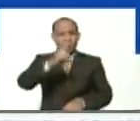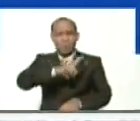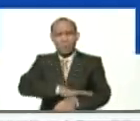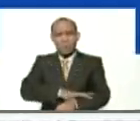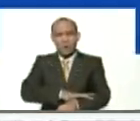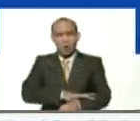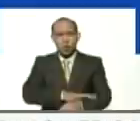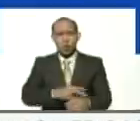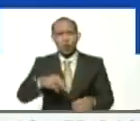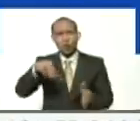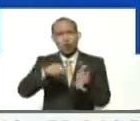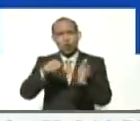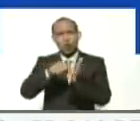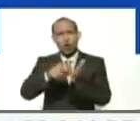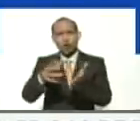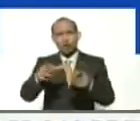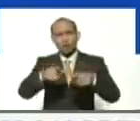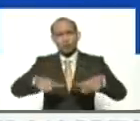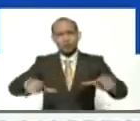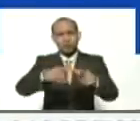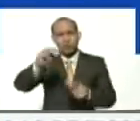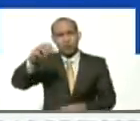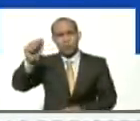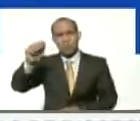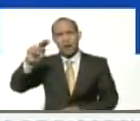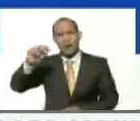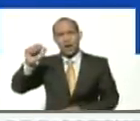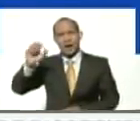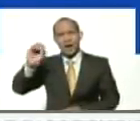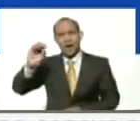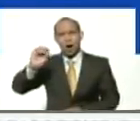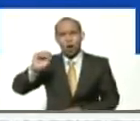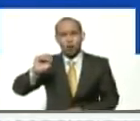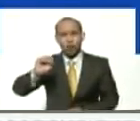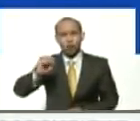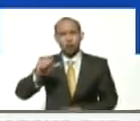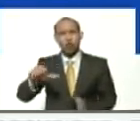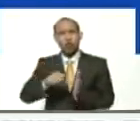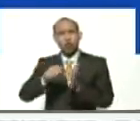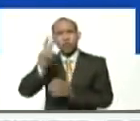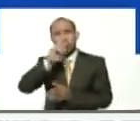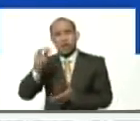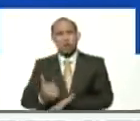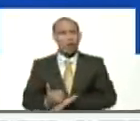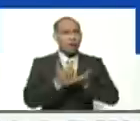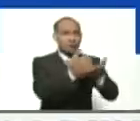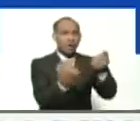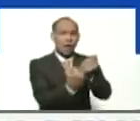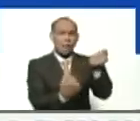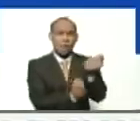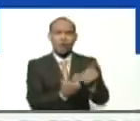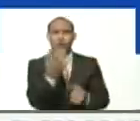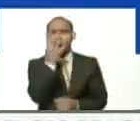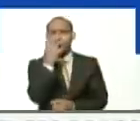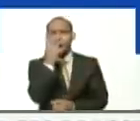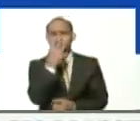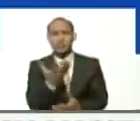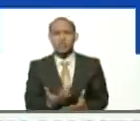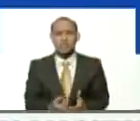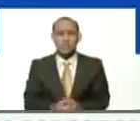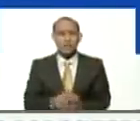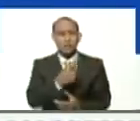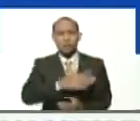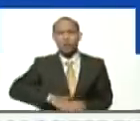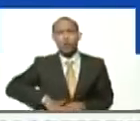en la región de emanados donde la mano solidaria de venezuela llegó para apoyar con oxígeno de una región absolutamente